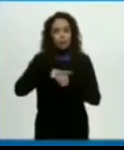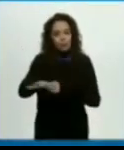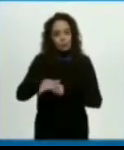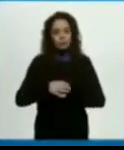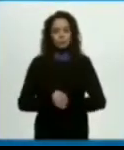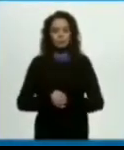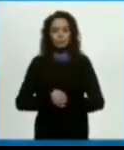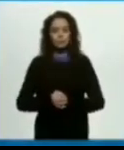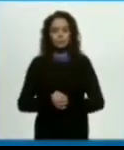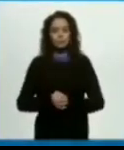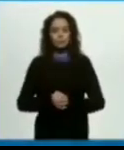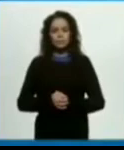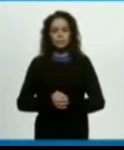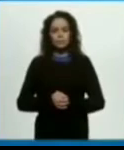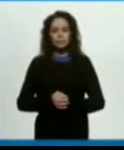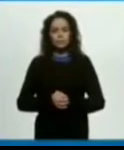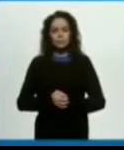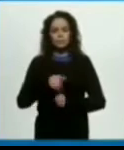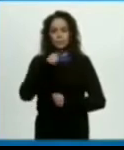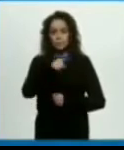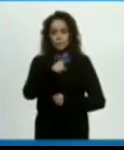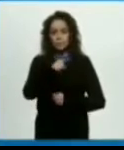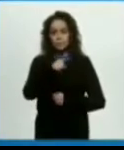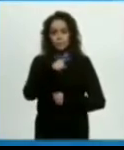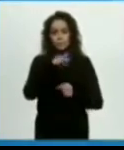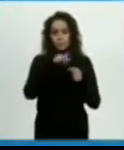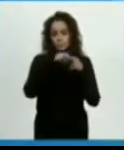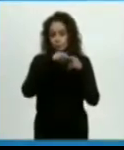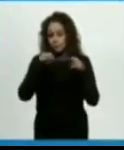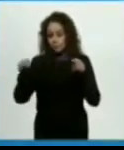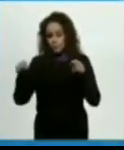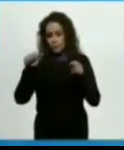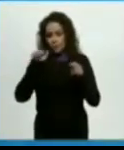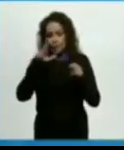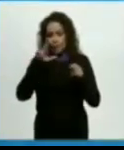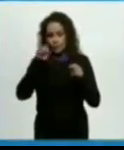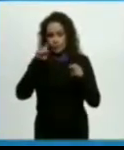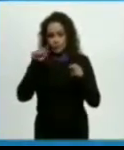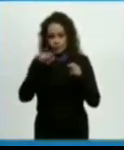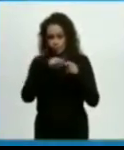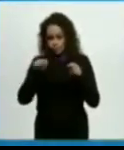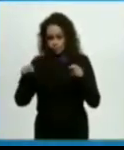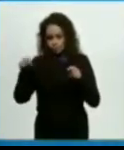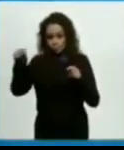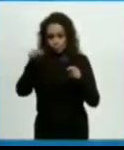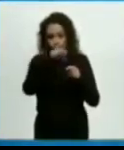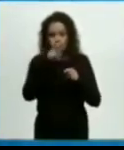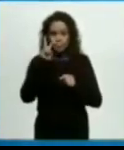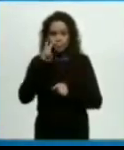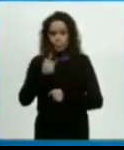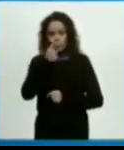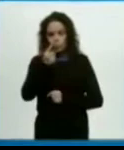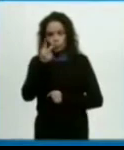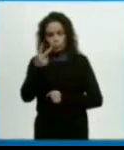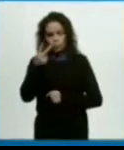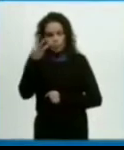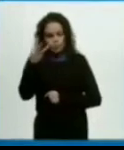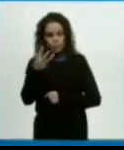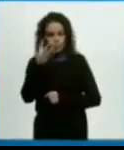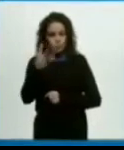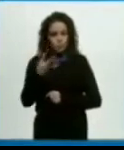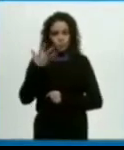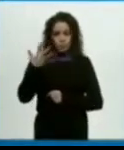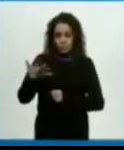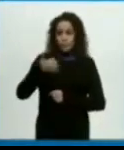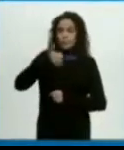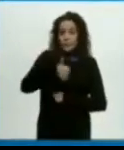la unión de aristas. Entonces aquí tenemos un vértice, 2, 3, 4,